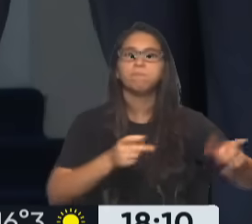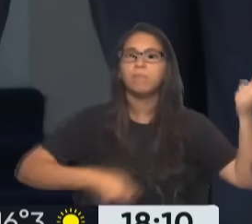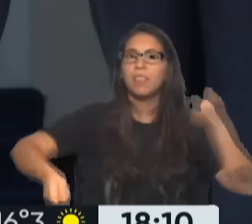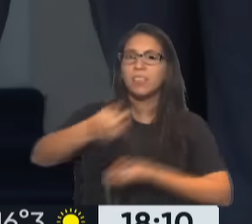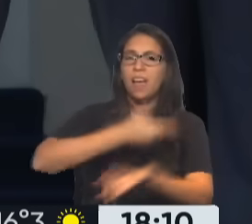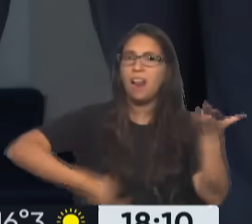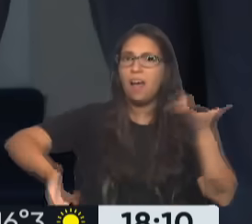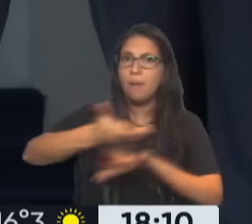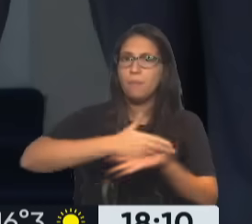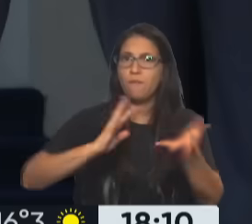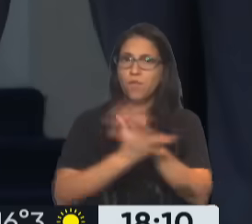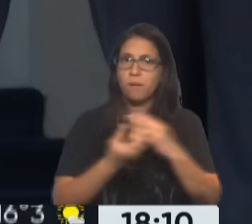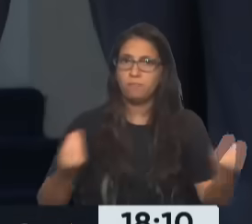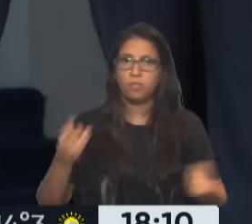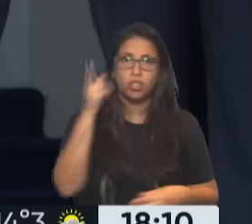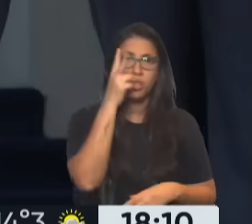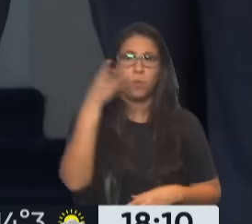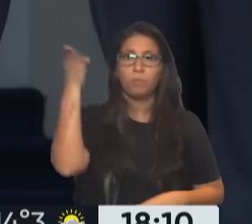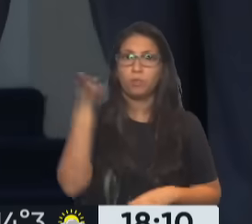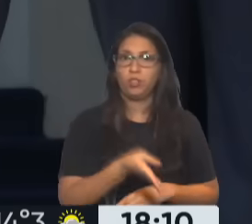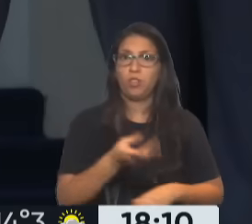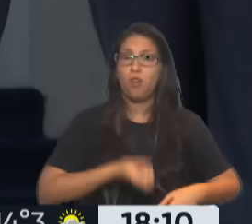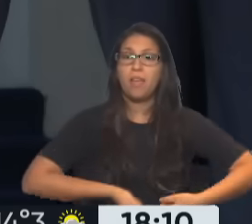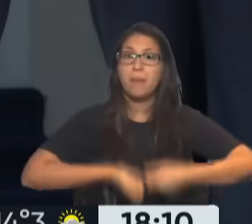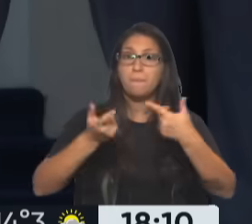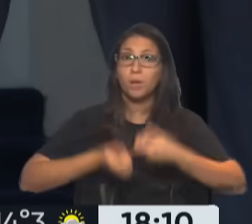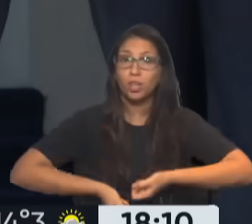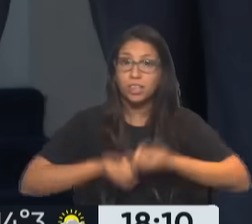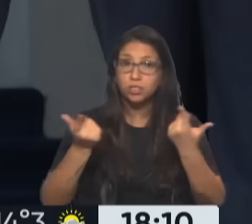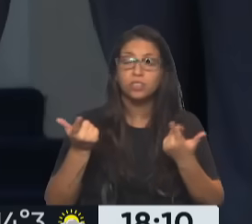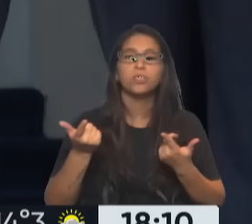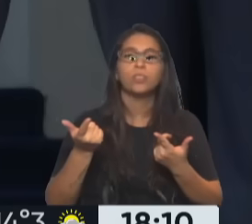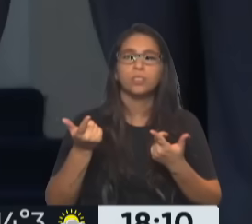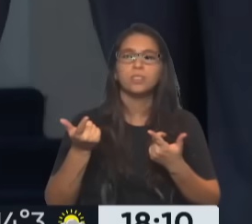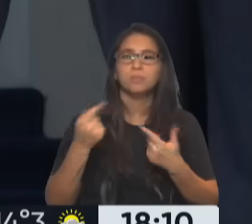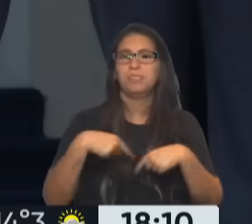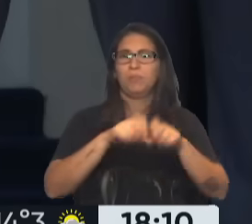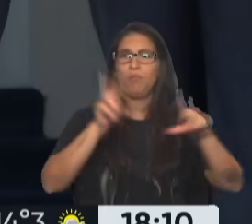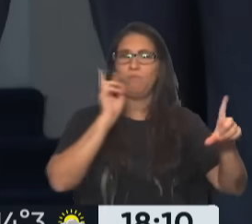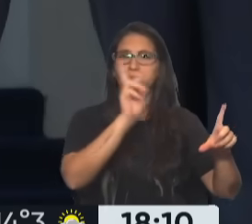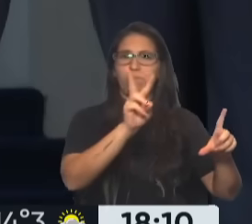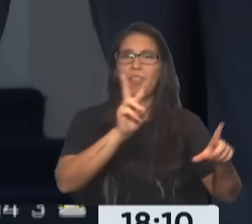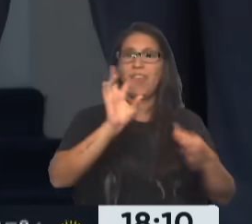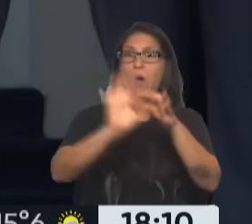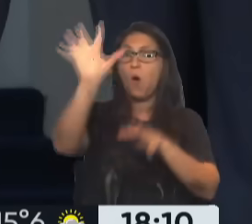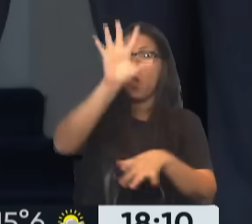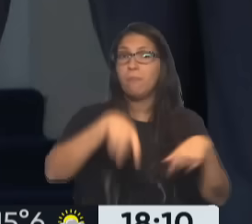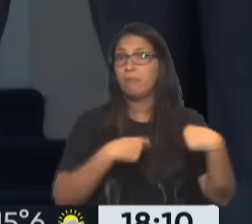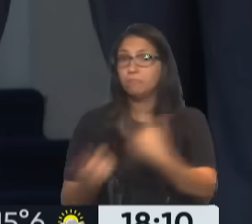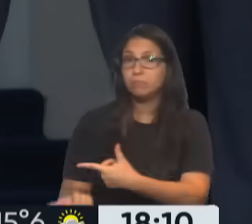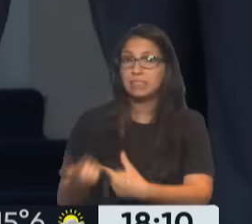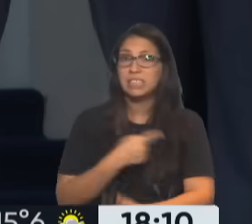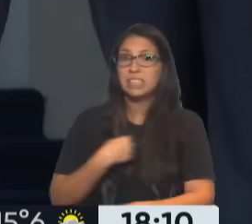Europea y, por supuesto, 84% de las importaciones, así como lo refleja la información, europeas desde China son